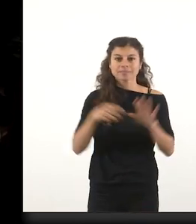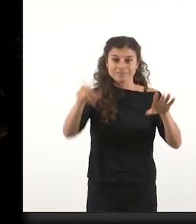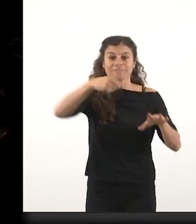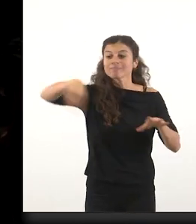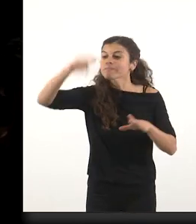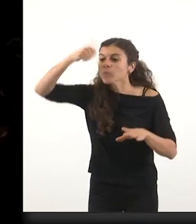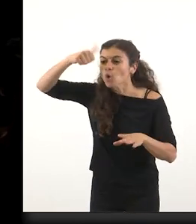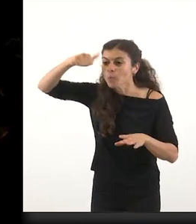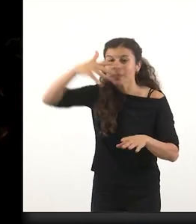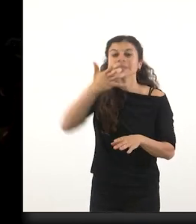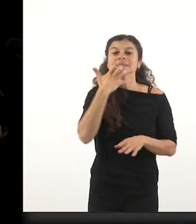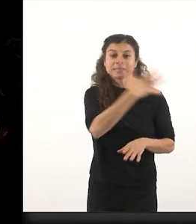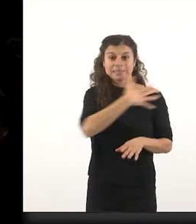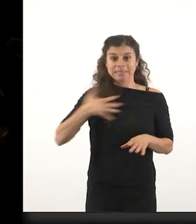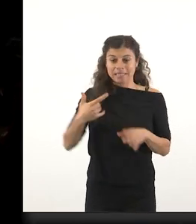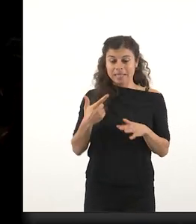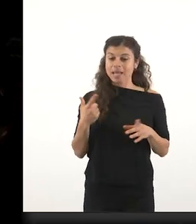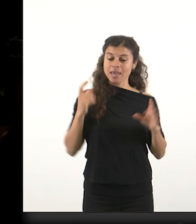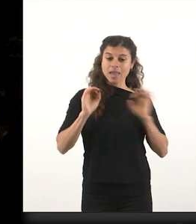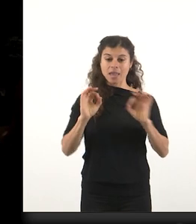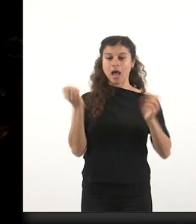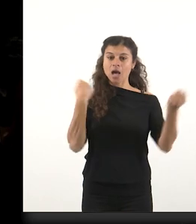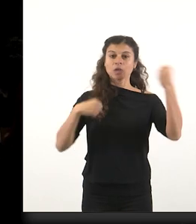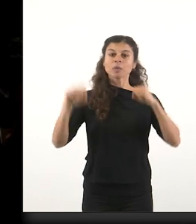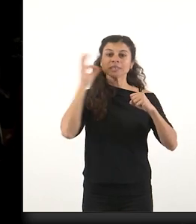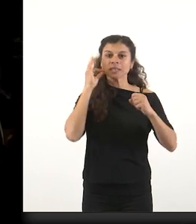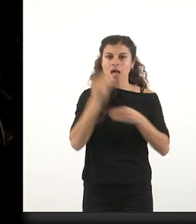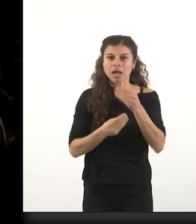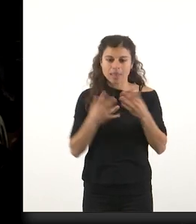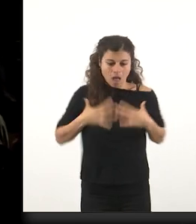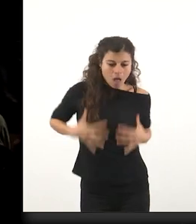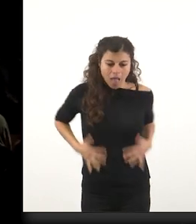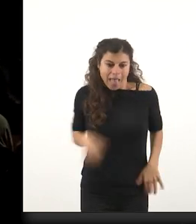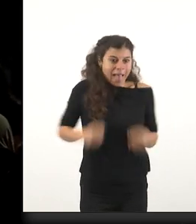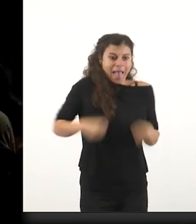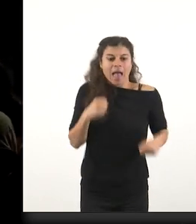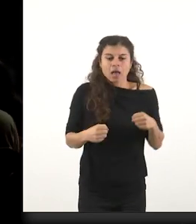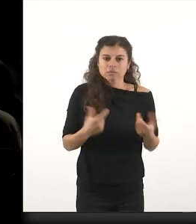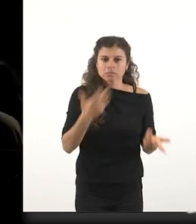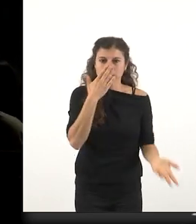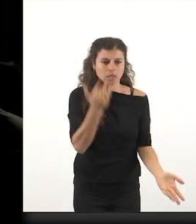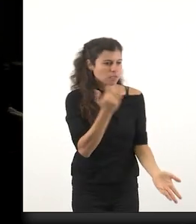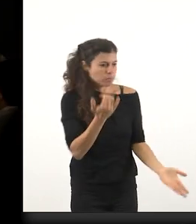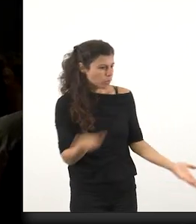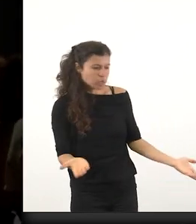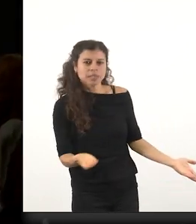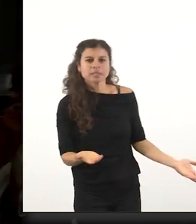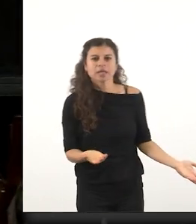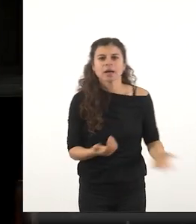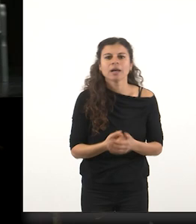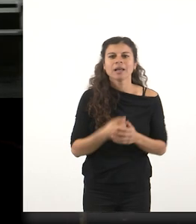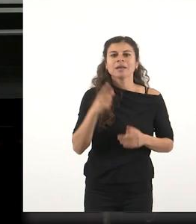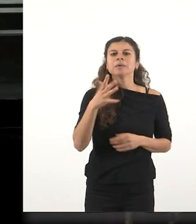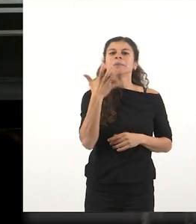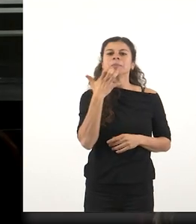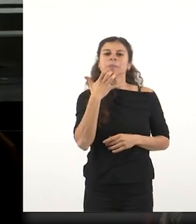de chicas, os ponen ropa súper entalla y empezáis, vamos a correr como una tía. Digo, sé correrás tú que eres gilipollas. Y siempre que me miráis a las tías, bueno, vas con tus tres amigas, feliz de